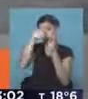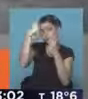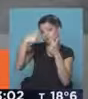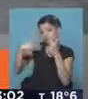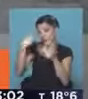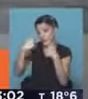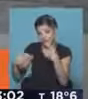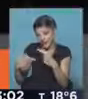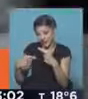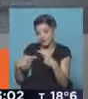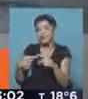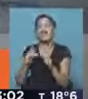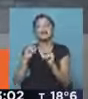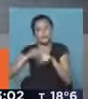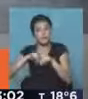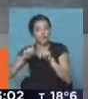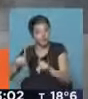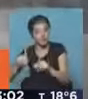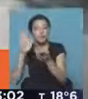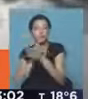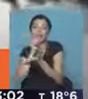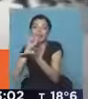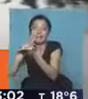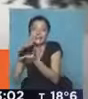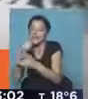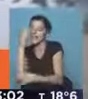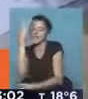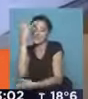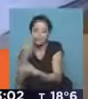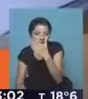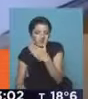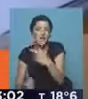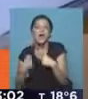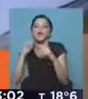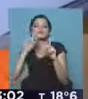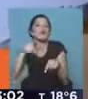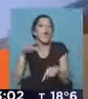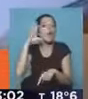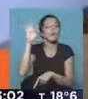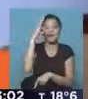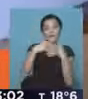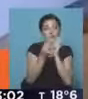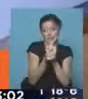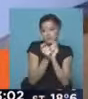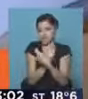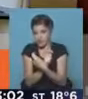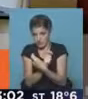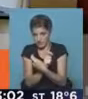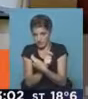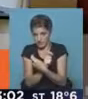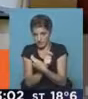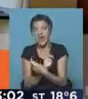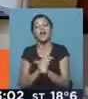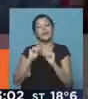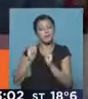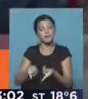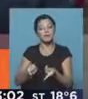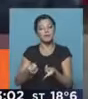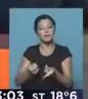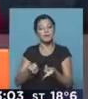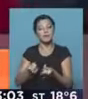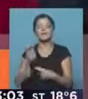la creciente dificultad de la técnica estadística para dar cuenta del cambio rápido y las derivas de opinión en sociedades complejas, además de la circulación